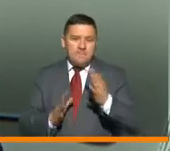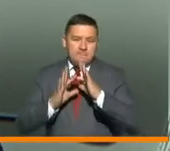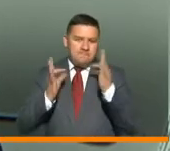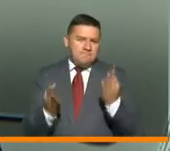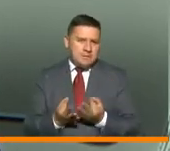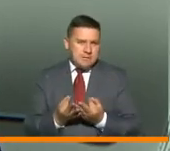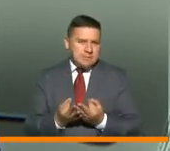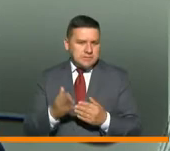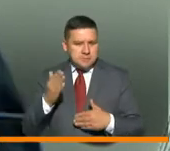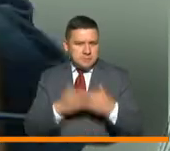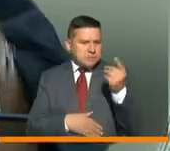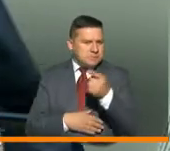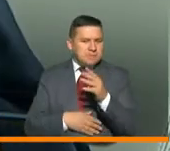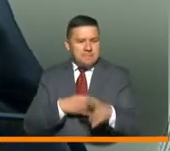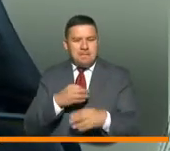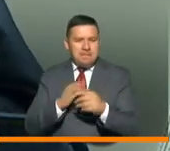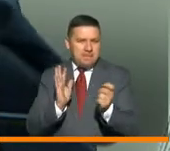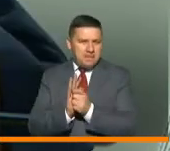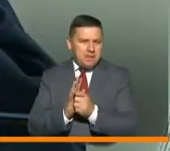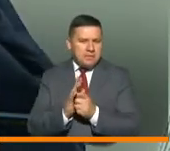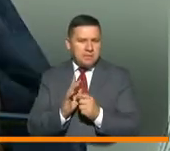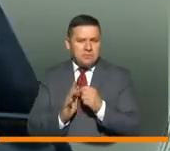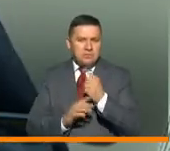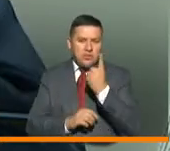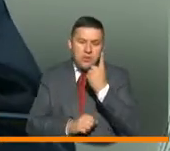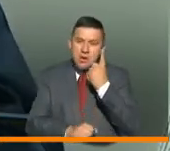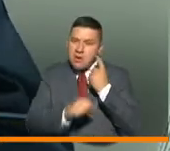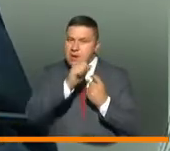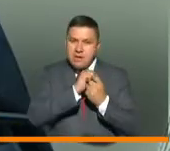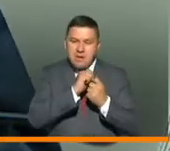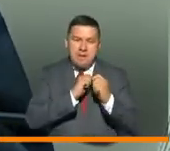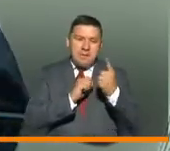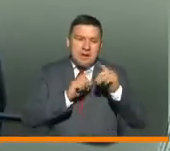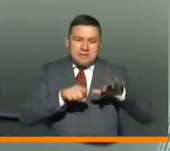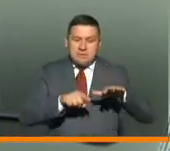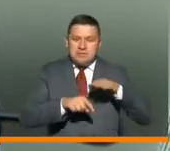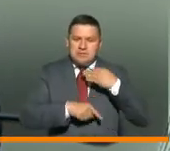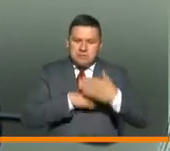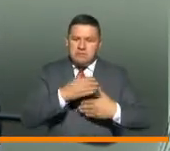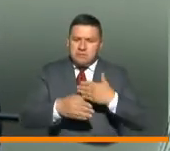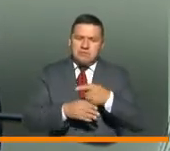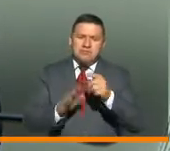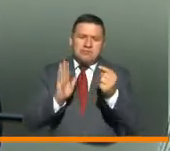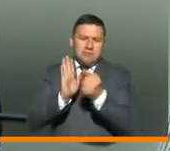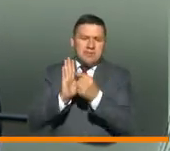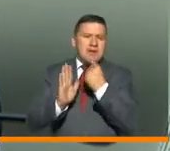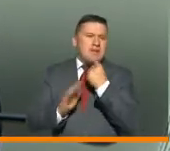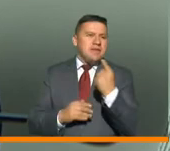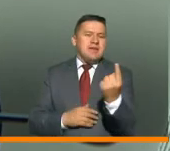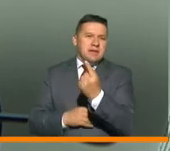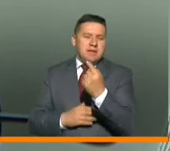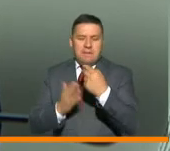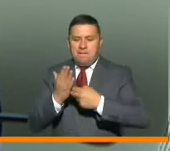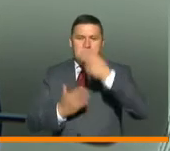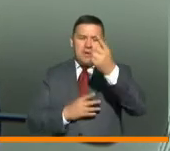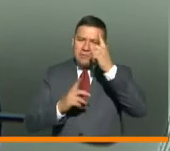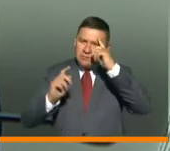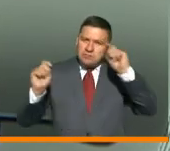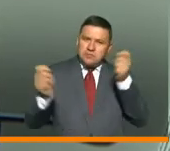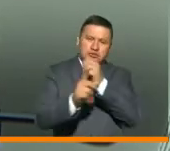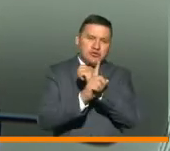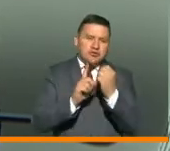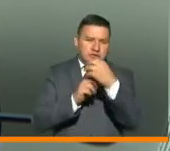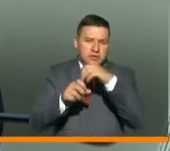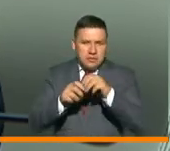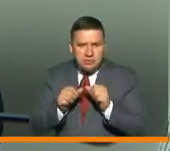familias, esto es una iniciativa que además de haber cubierto el año anterior y este primer semestre, está contemplada, como usted lo menciona, en el proyecto de transformación